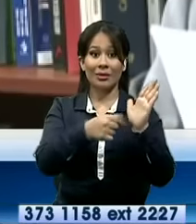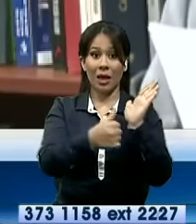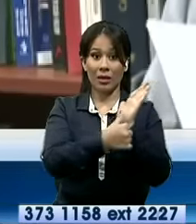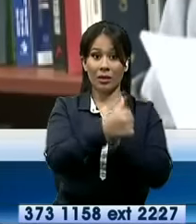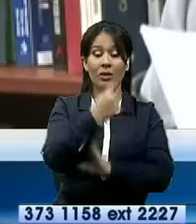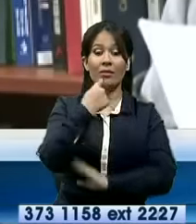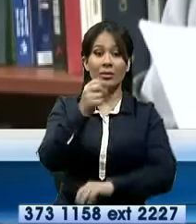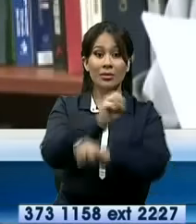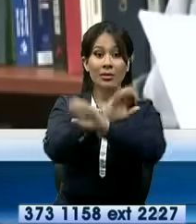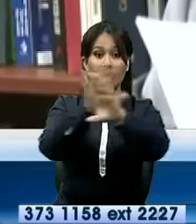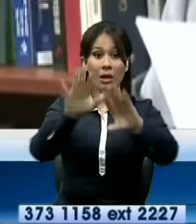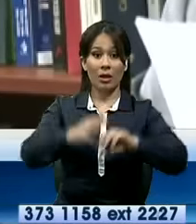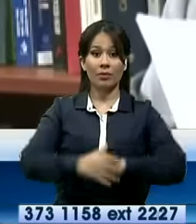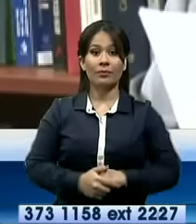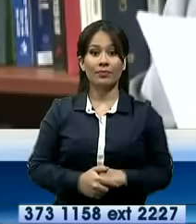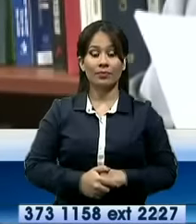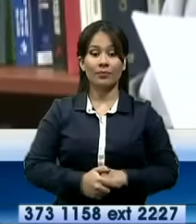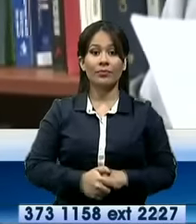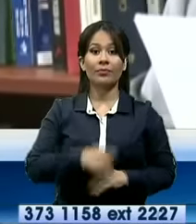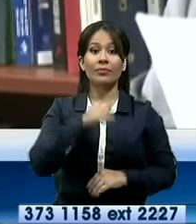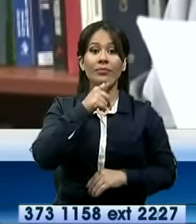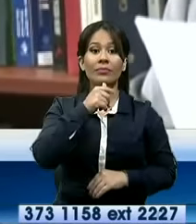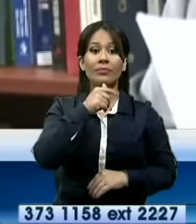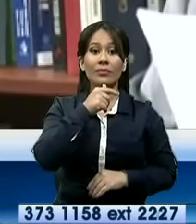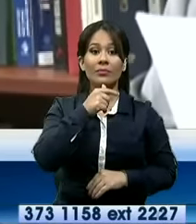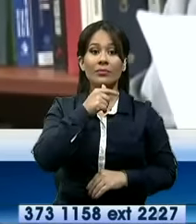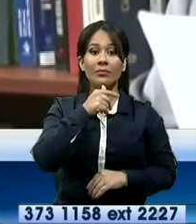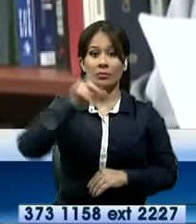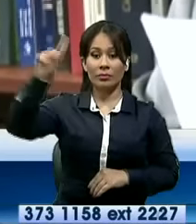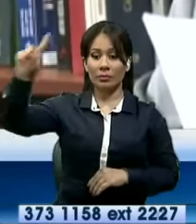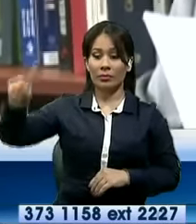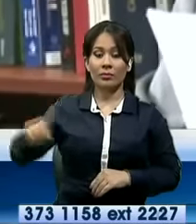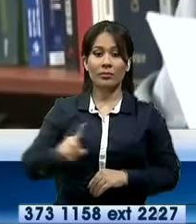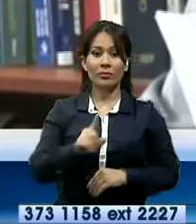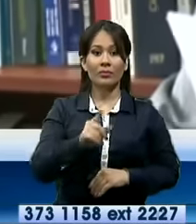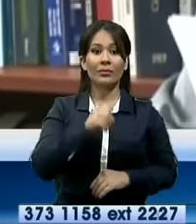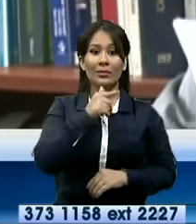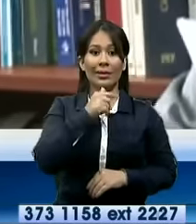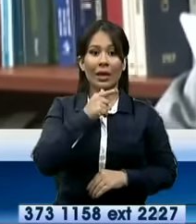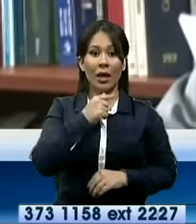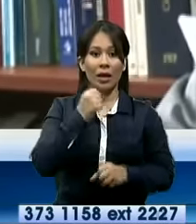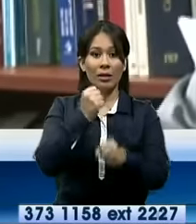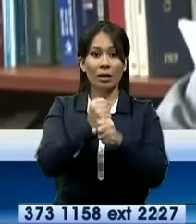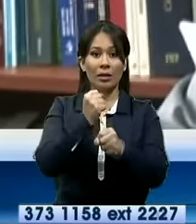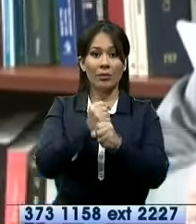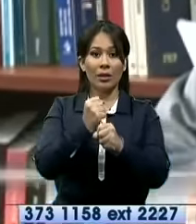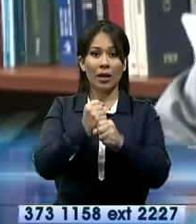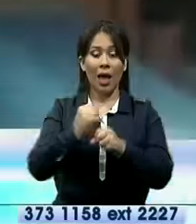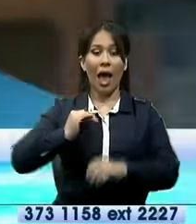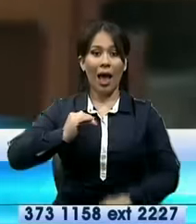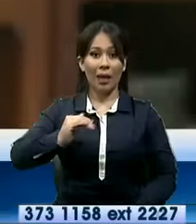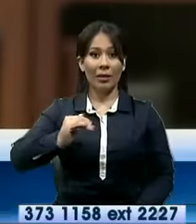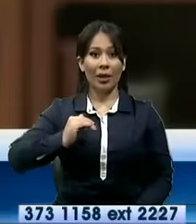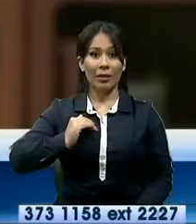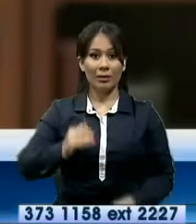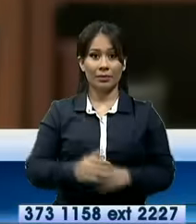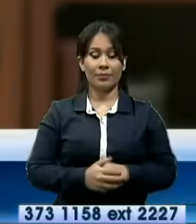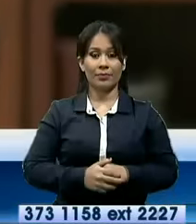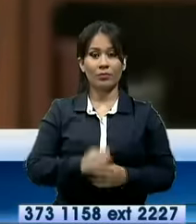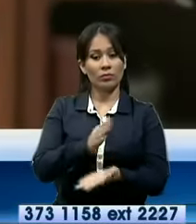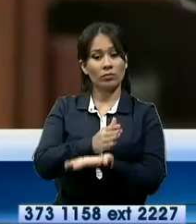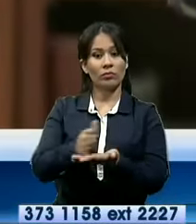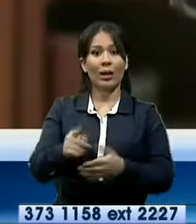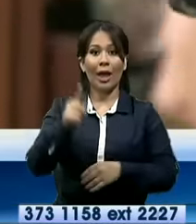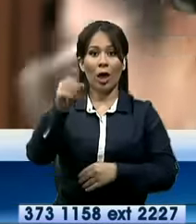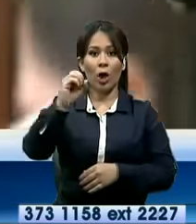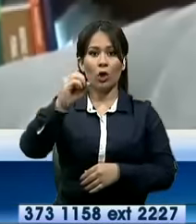claridad que tienen fuero únicamente quienes tienen las funciones de alcaldes. Ochoa citó el